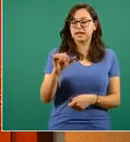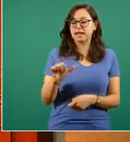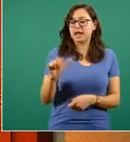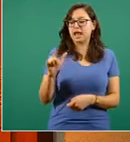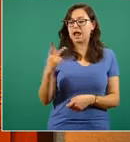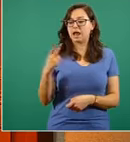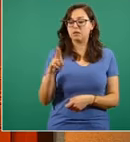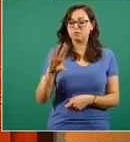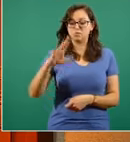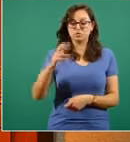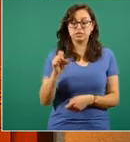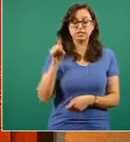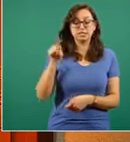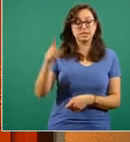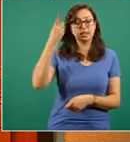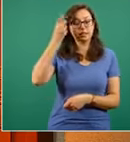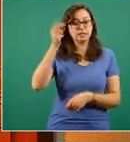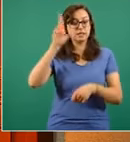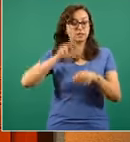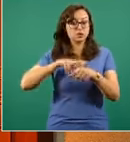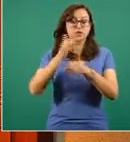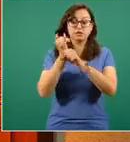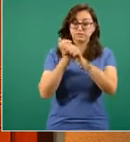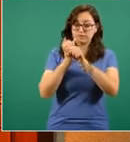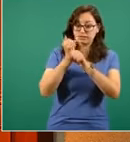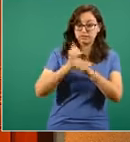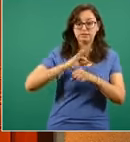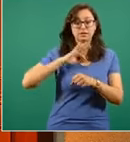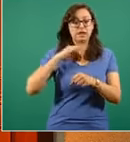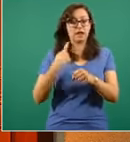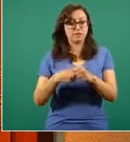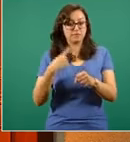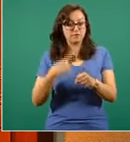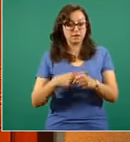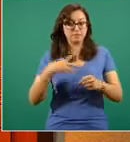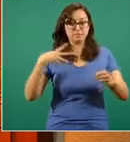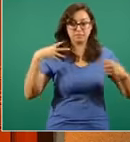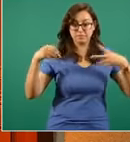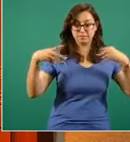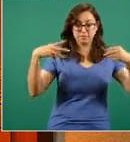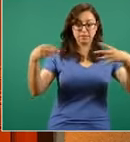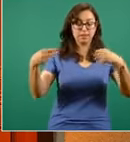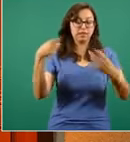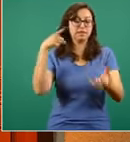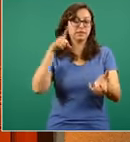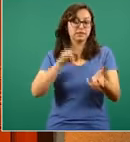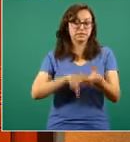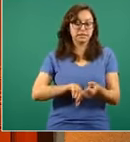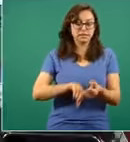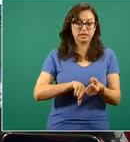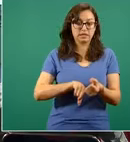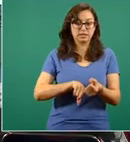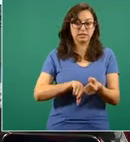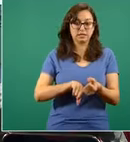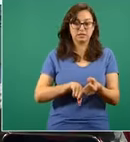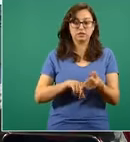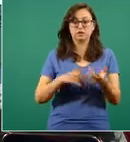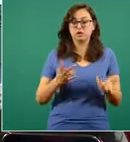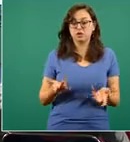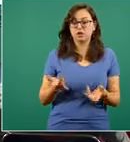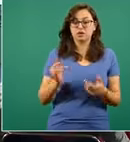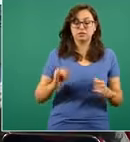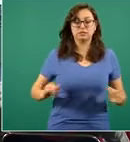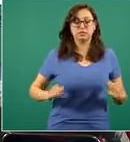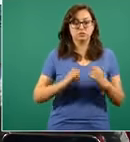directora del Centro de Investigación sobre Enfermedades Infecciosas del Instituto Nacional de Salud